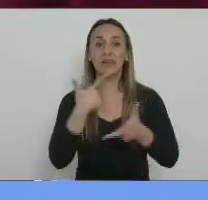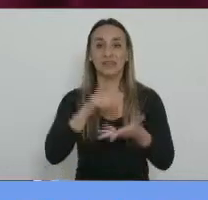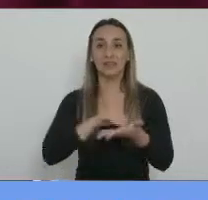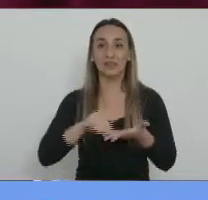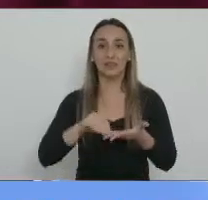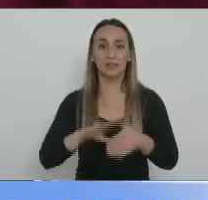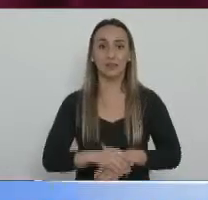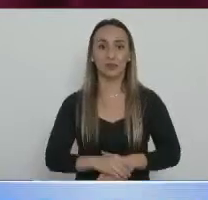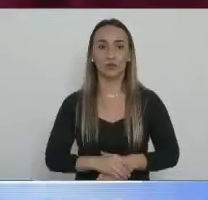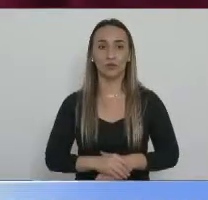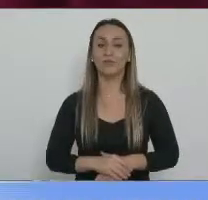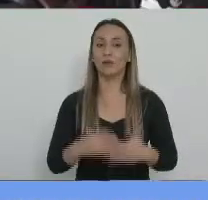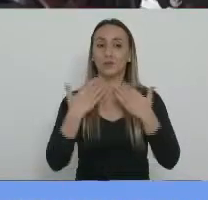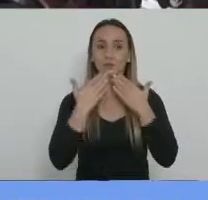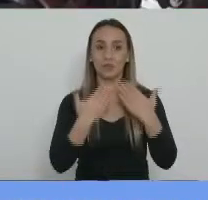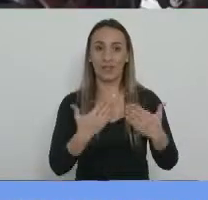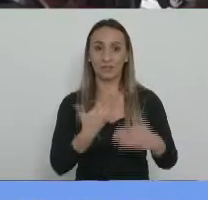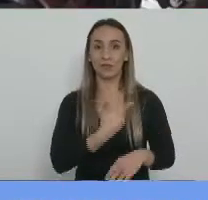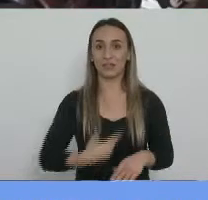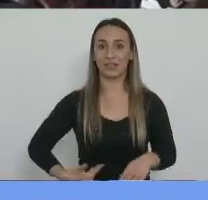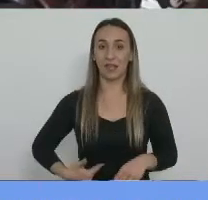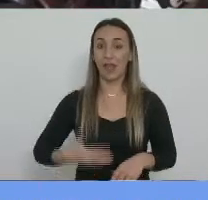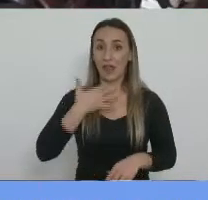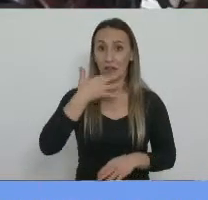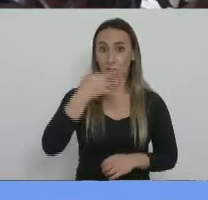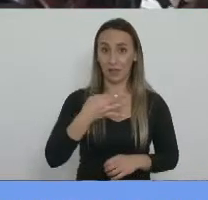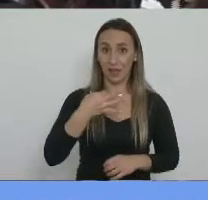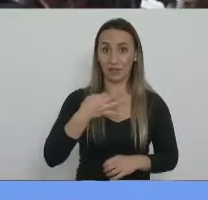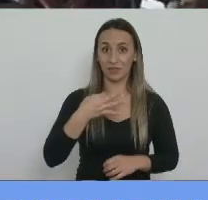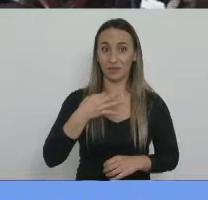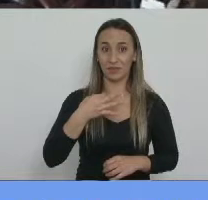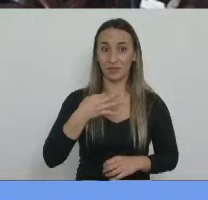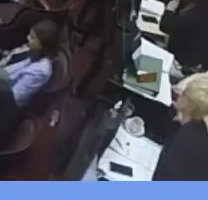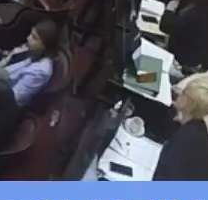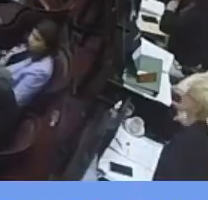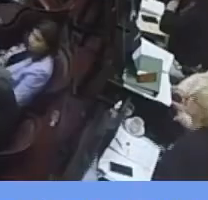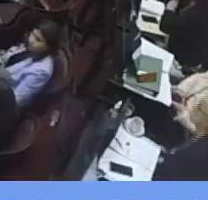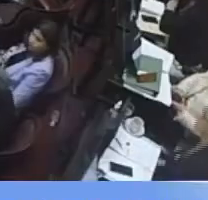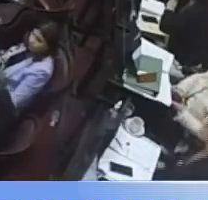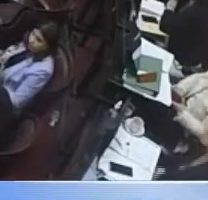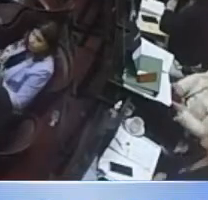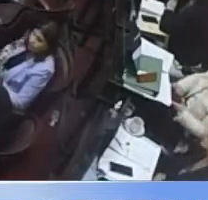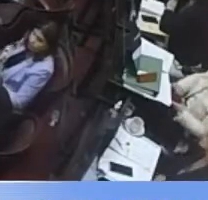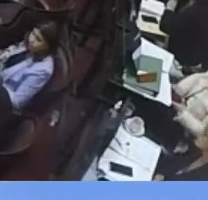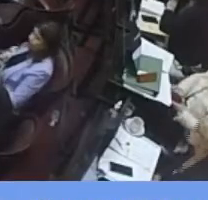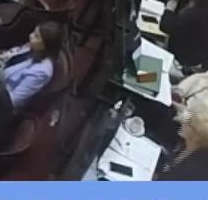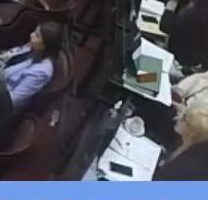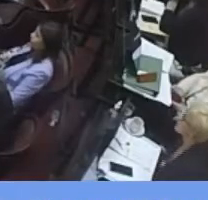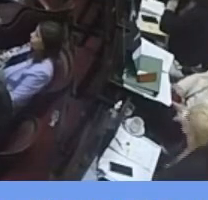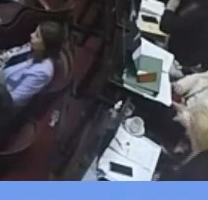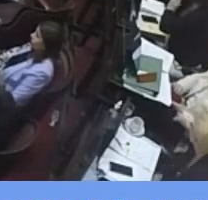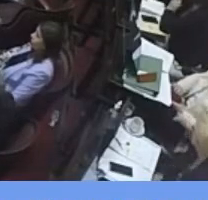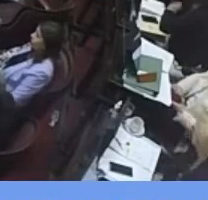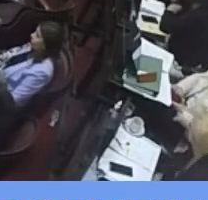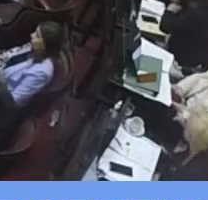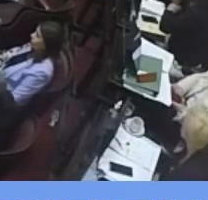muchas gracias señor presidente la verdad que venimos hoy a ratificar un acuerdo de gobernadores de la creación de